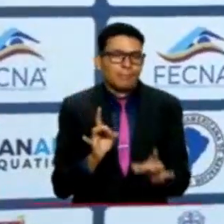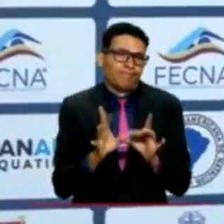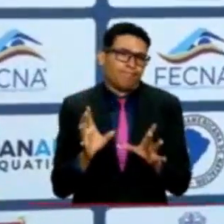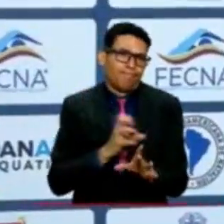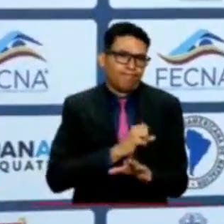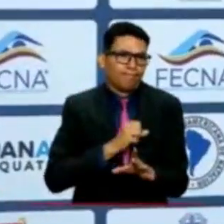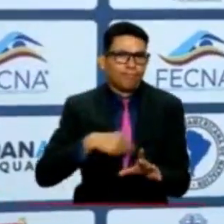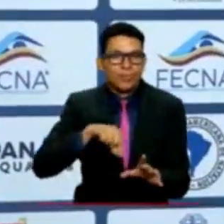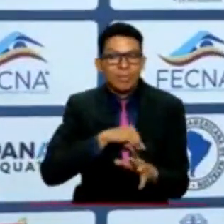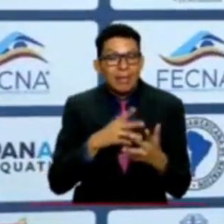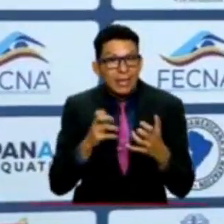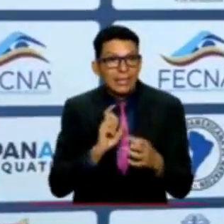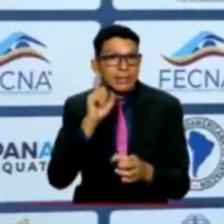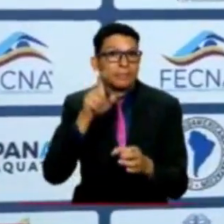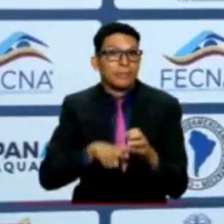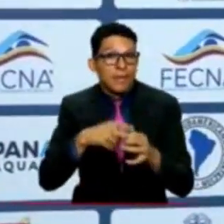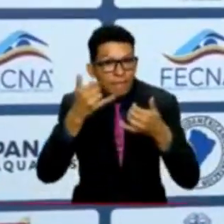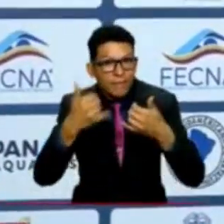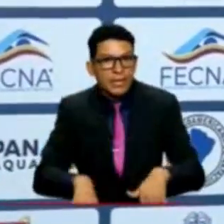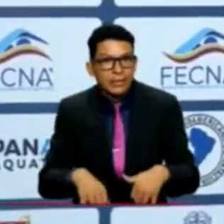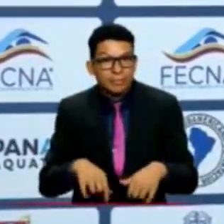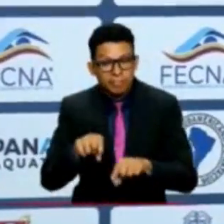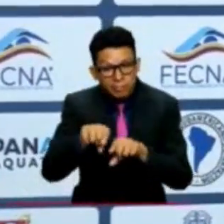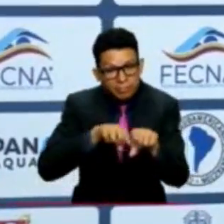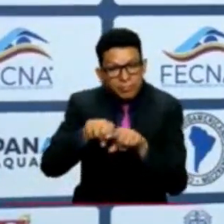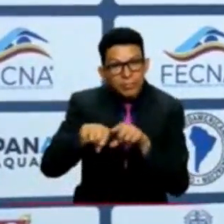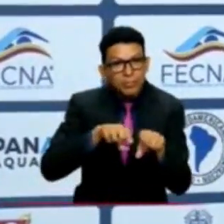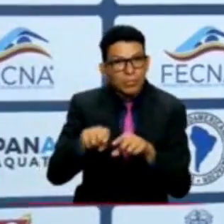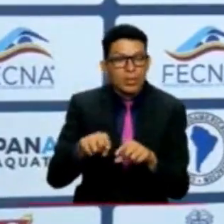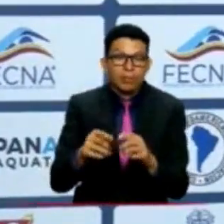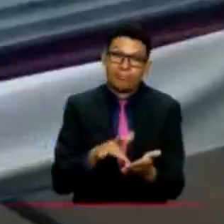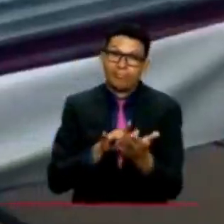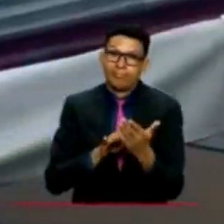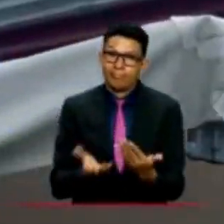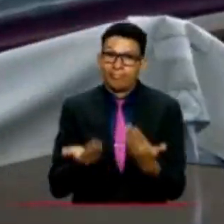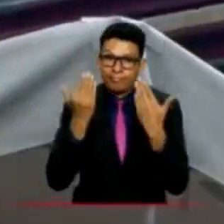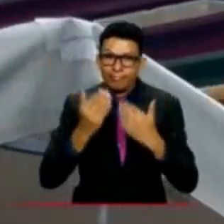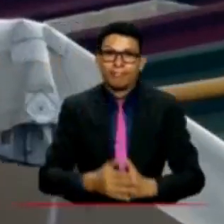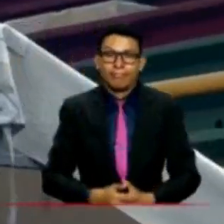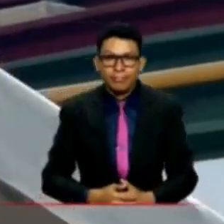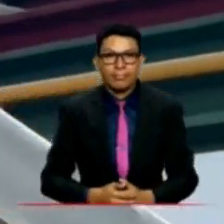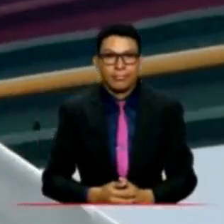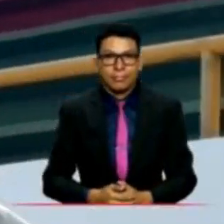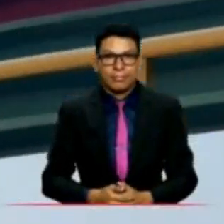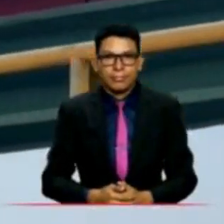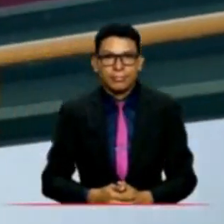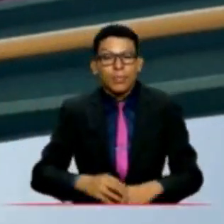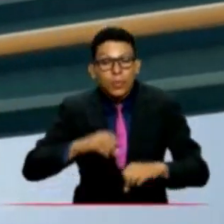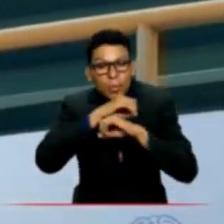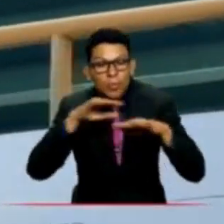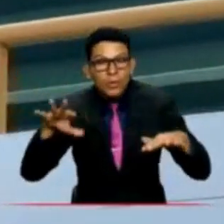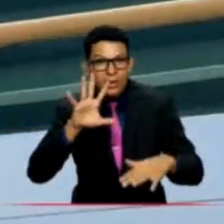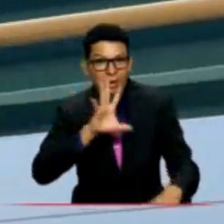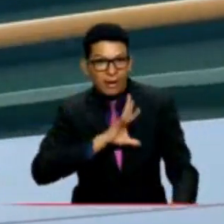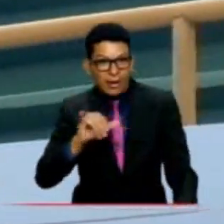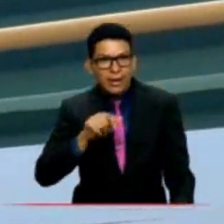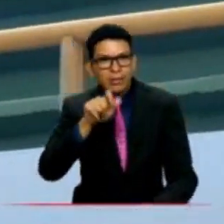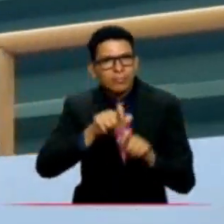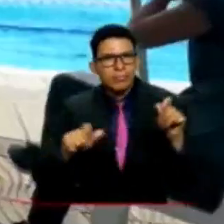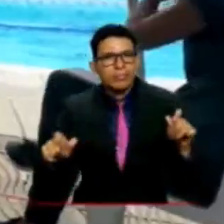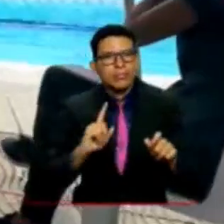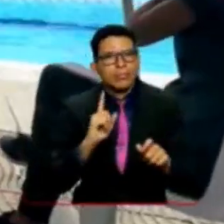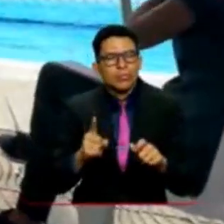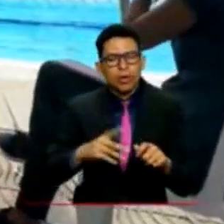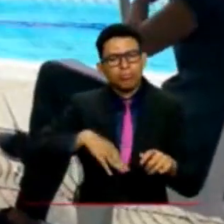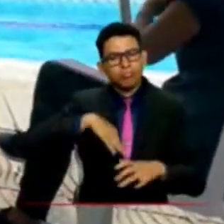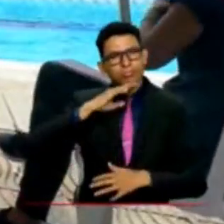Desafortunadamente no logramos llegar a la final, pero es un torneo que nos da muchas enseñanzas. El público caleño respondió con entusiasmo,